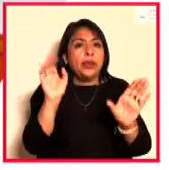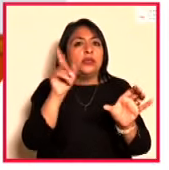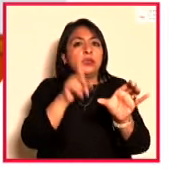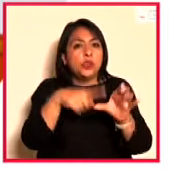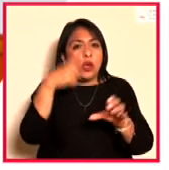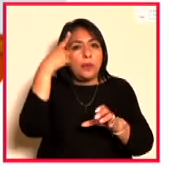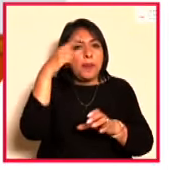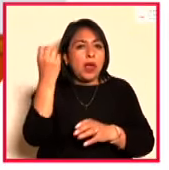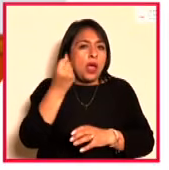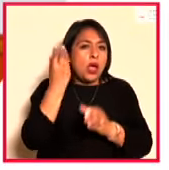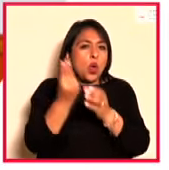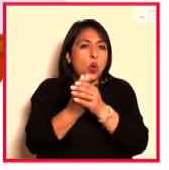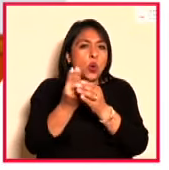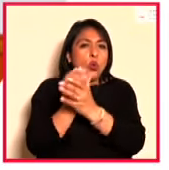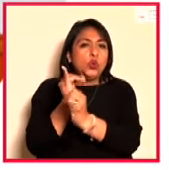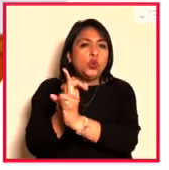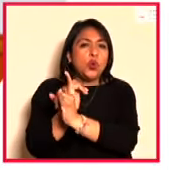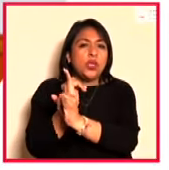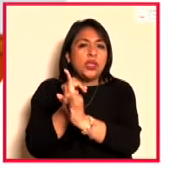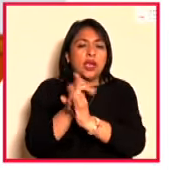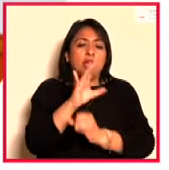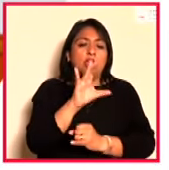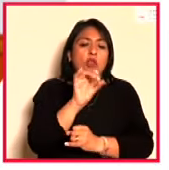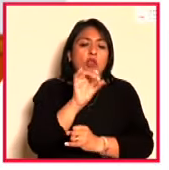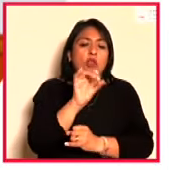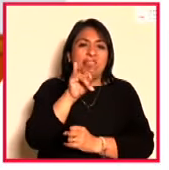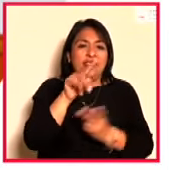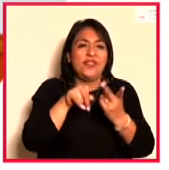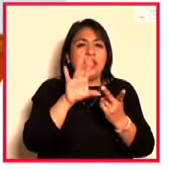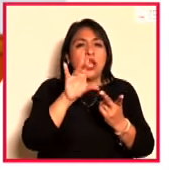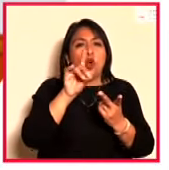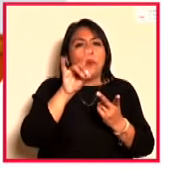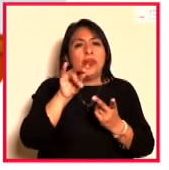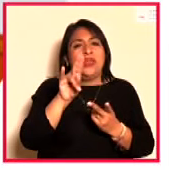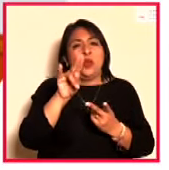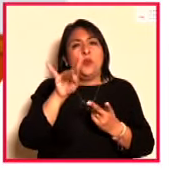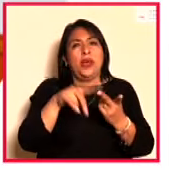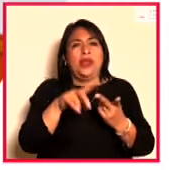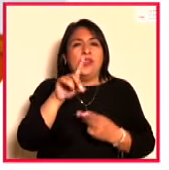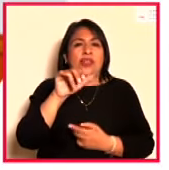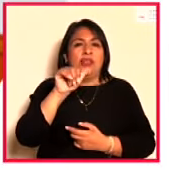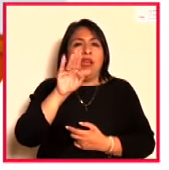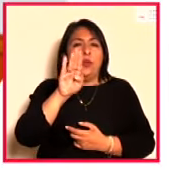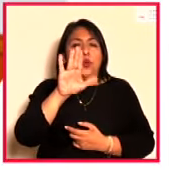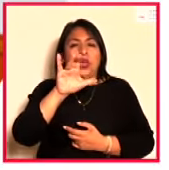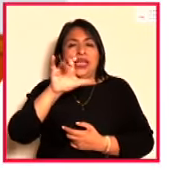seminario en línea Comedia Divina y Comedia Humana de Dante a Boccaccio. El escritor Marco Pirelli será el